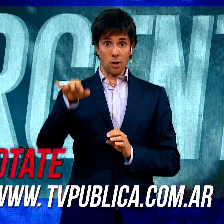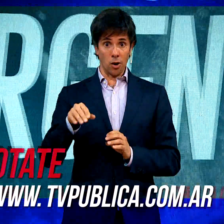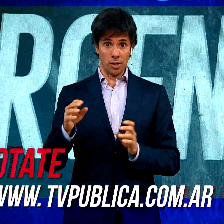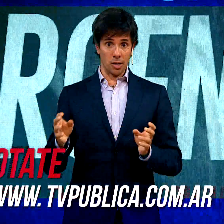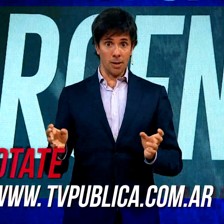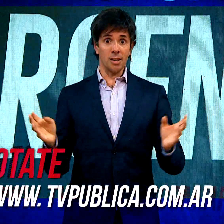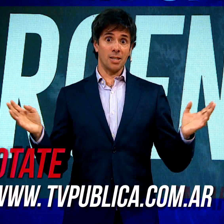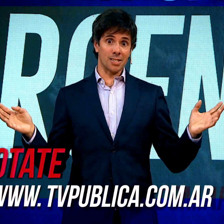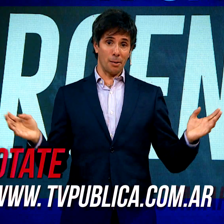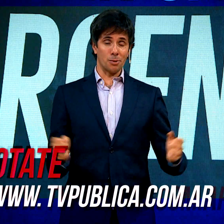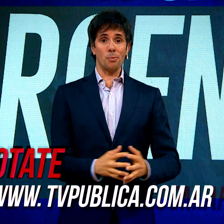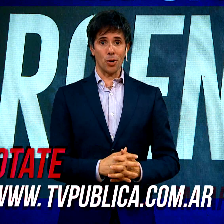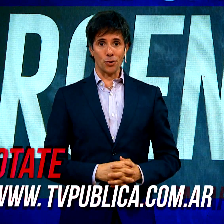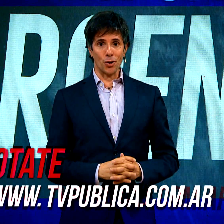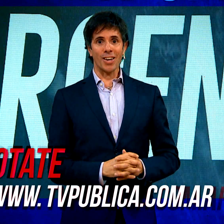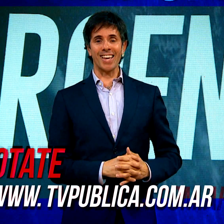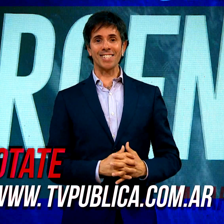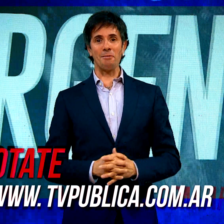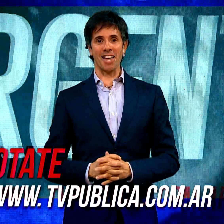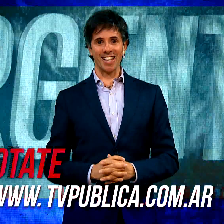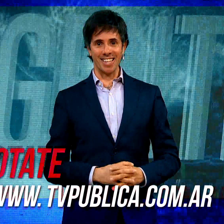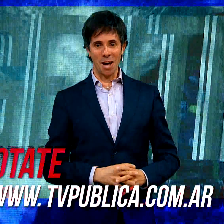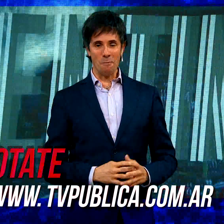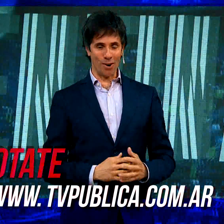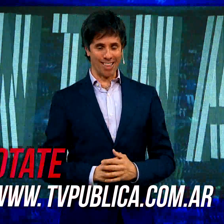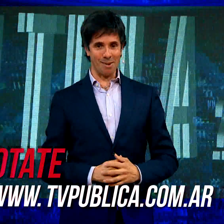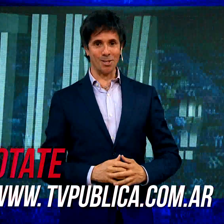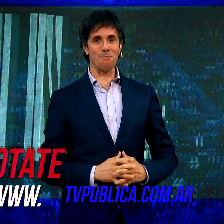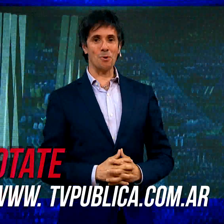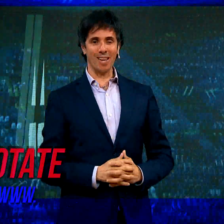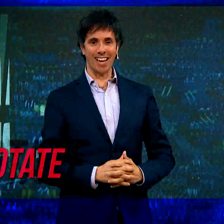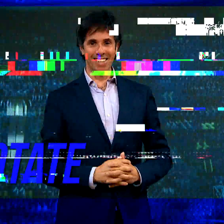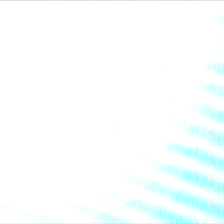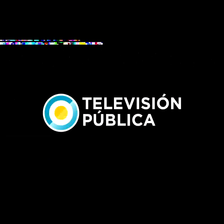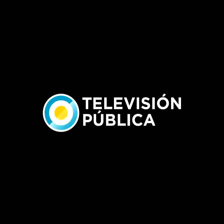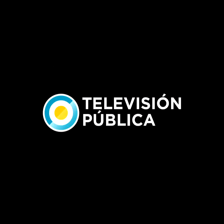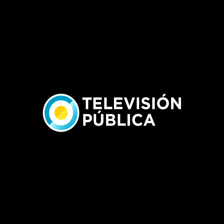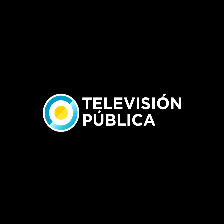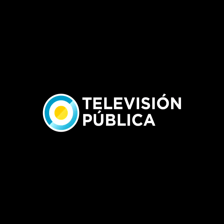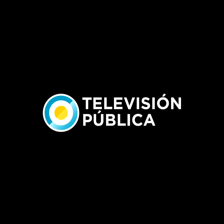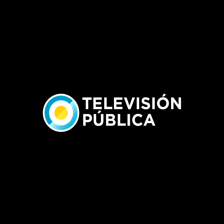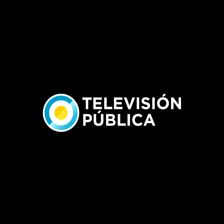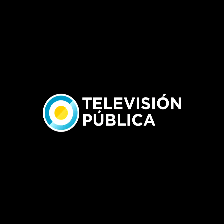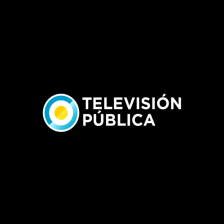www.tvpublica.com.ar, buscas el logo y te inscribís, ya sabes, muy pronto. ¿Quién sabe más de Argentina? Por la televisión pública.